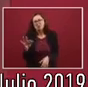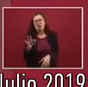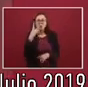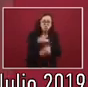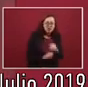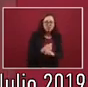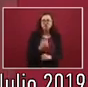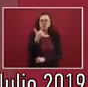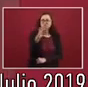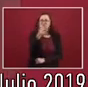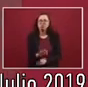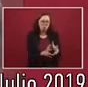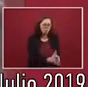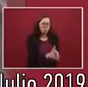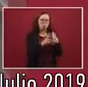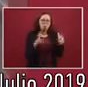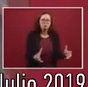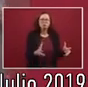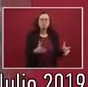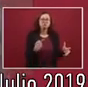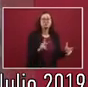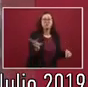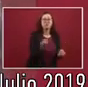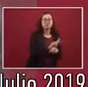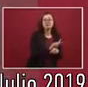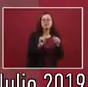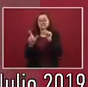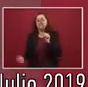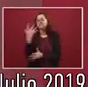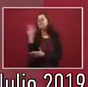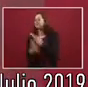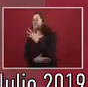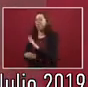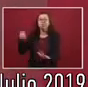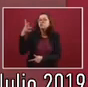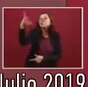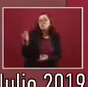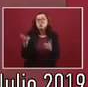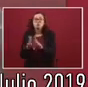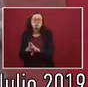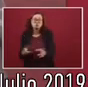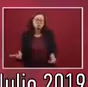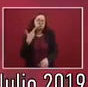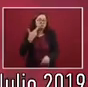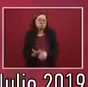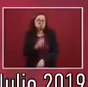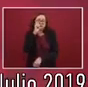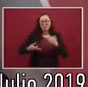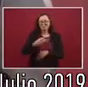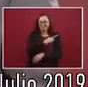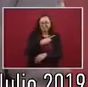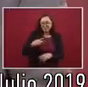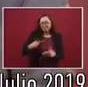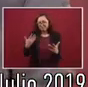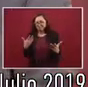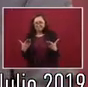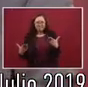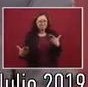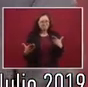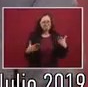6% anual, pero destruimos el territorio. ¿Y qué le dejamos a las nuevas generaciones? Entonces, por eso no estamos hablando de 6. Por eso el